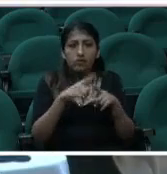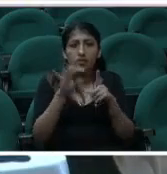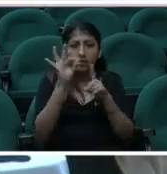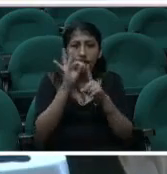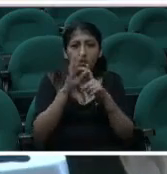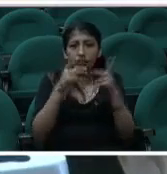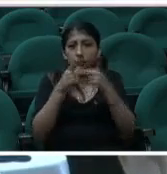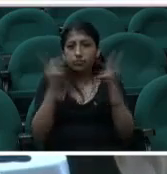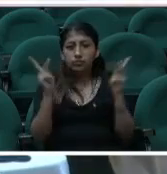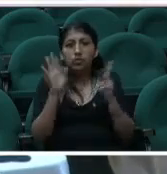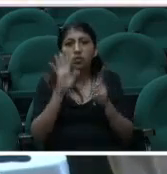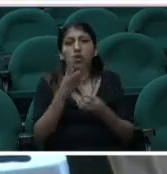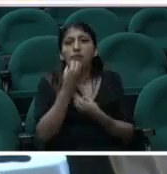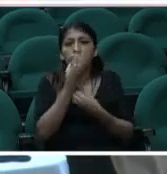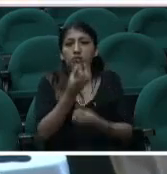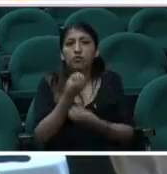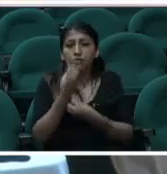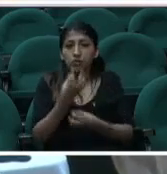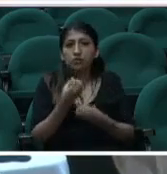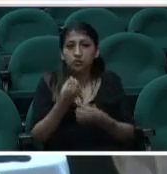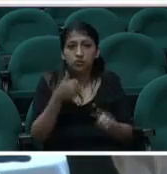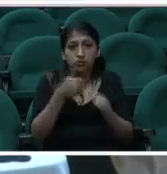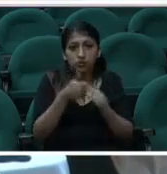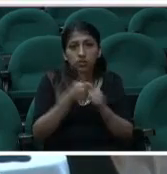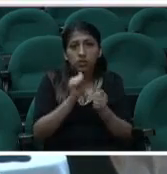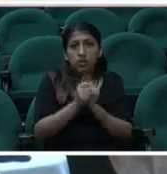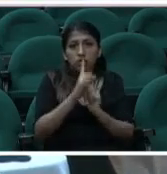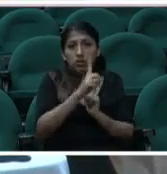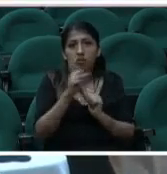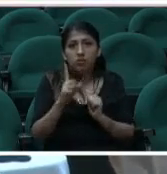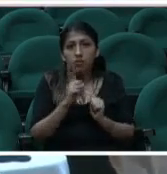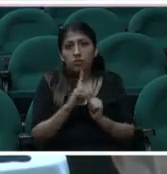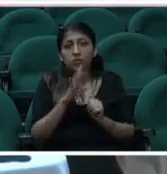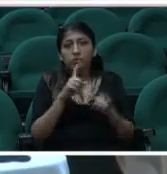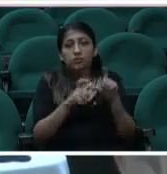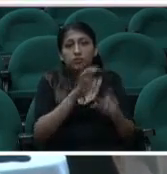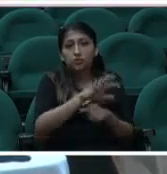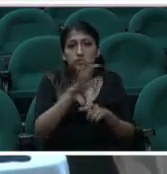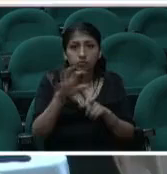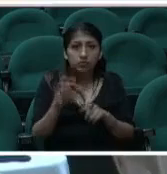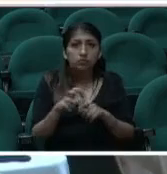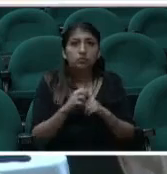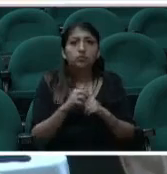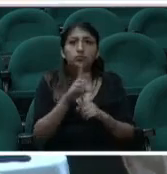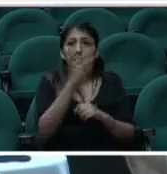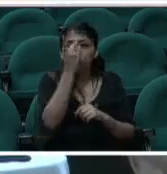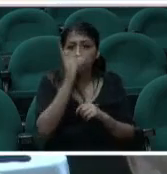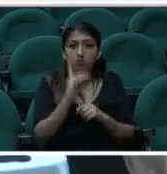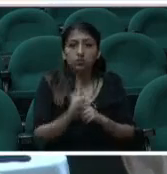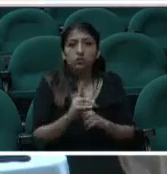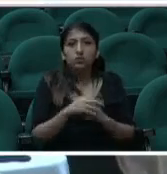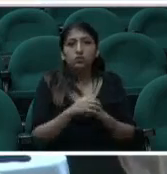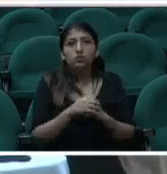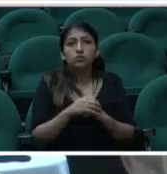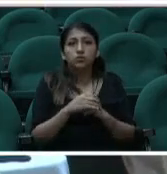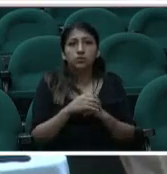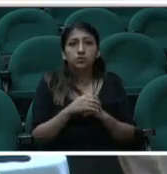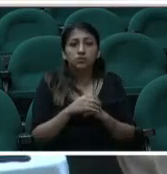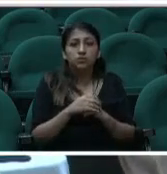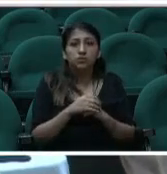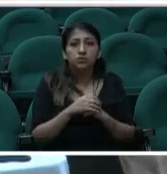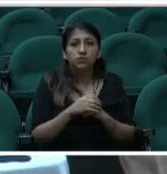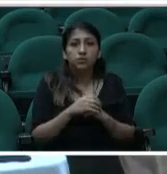de tener la información muy cerca de cada uno de las y los ciudadanos pues ustedes tendrán la decisión en esta